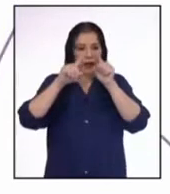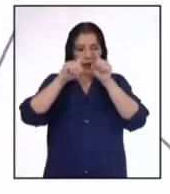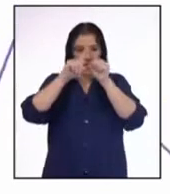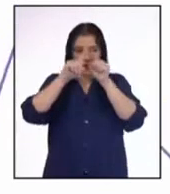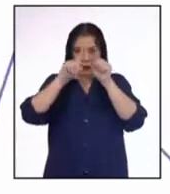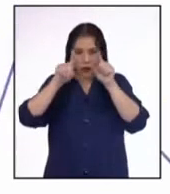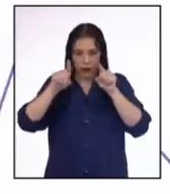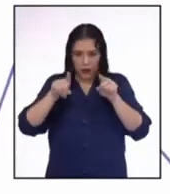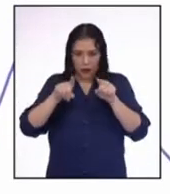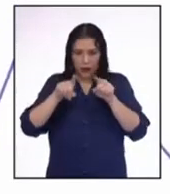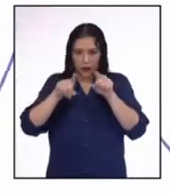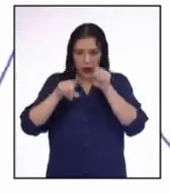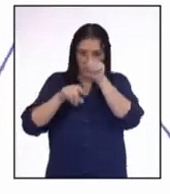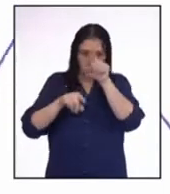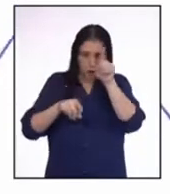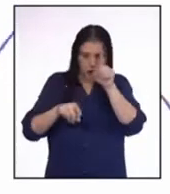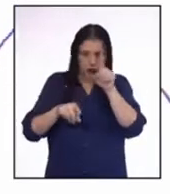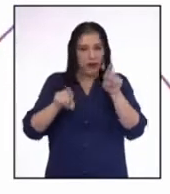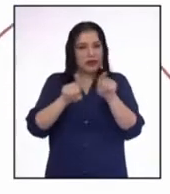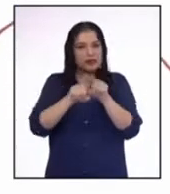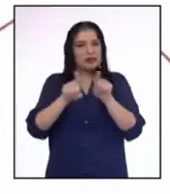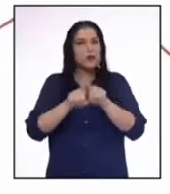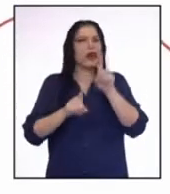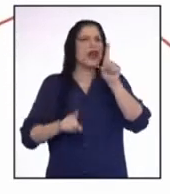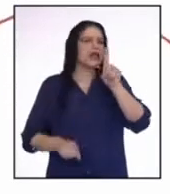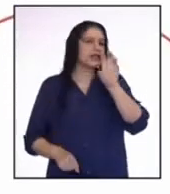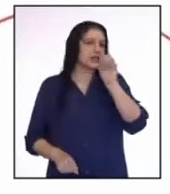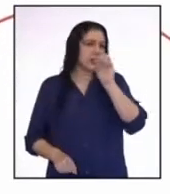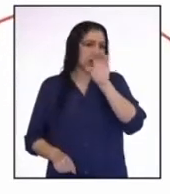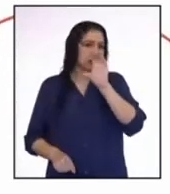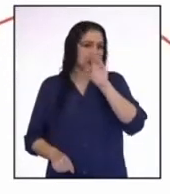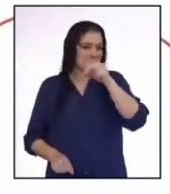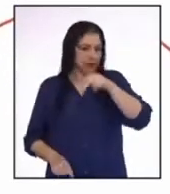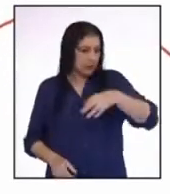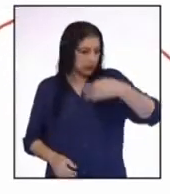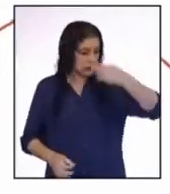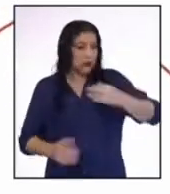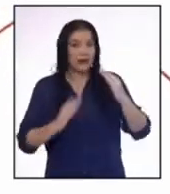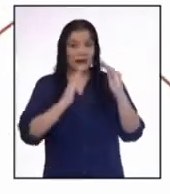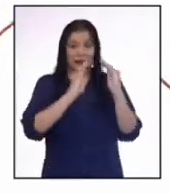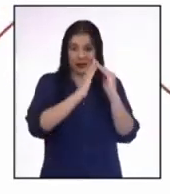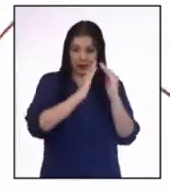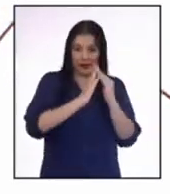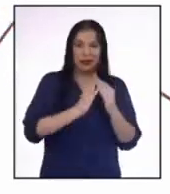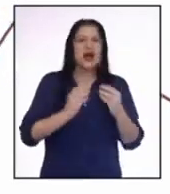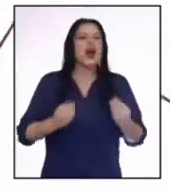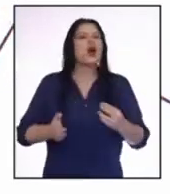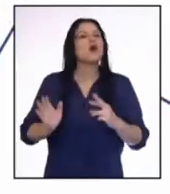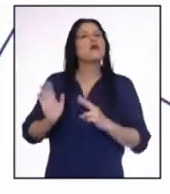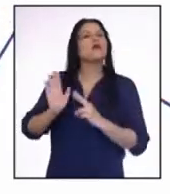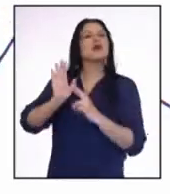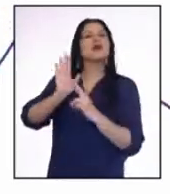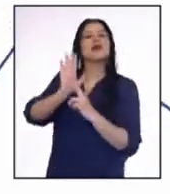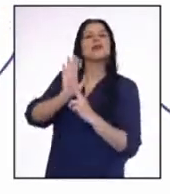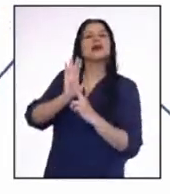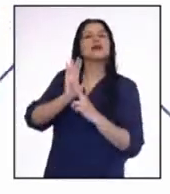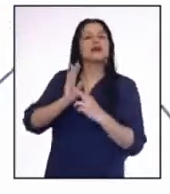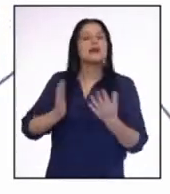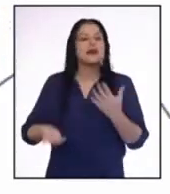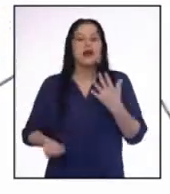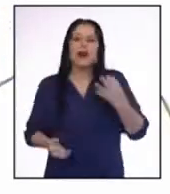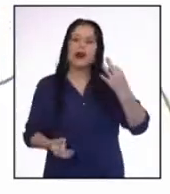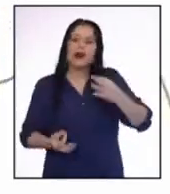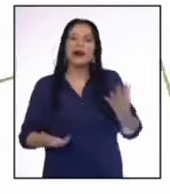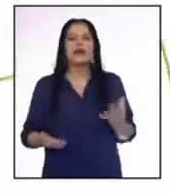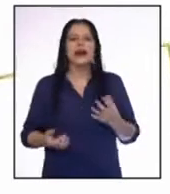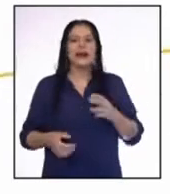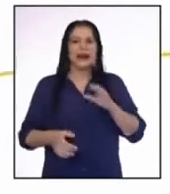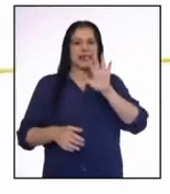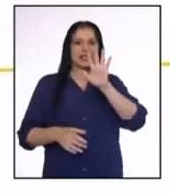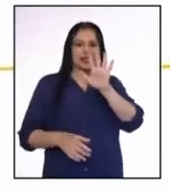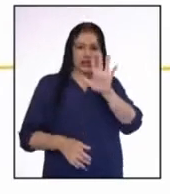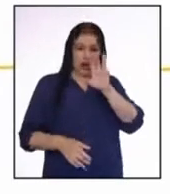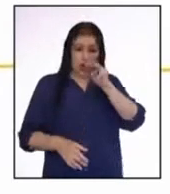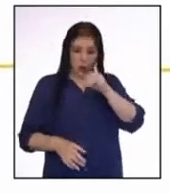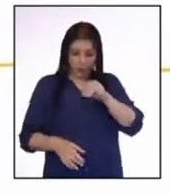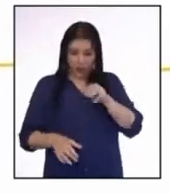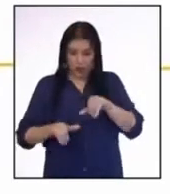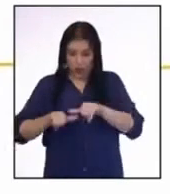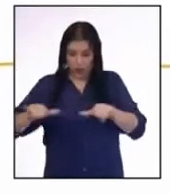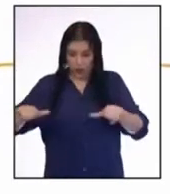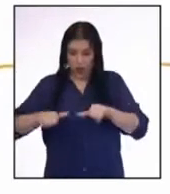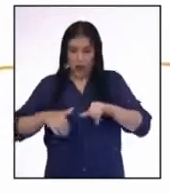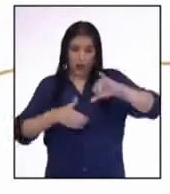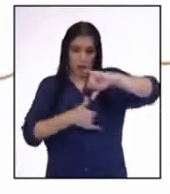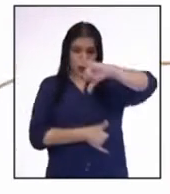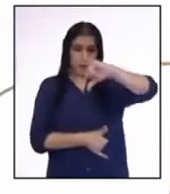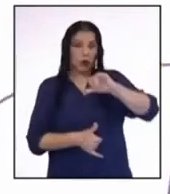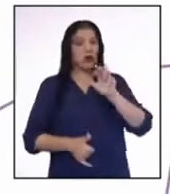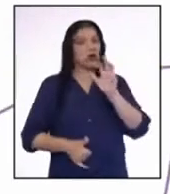cuadradito igual a 100 centímetros de la realidad. ¿Cómo quedaría representada una superficie de la realidad de 5 metros de largo